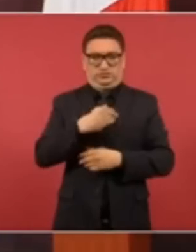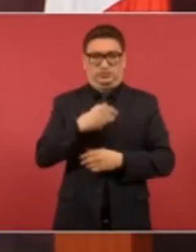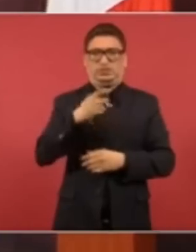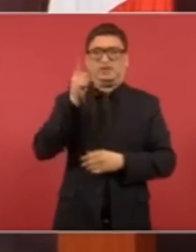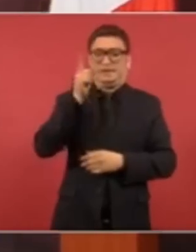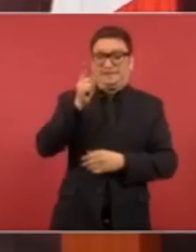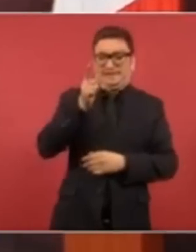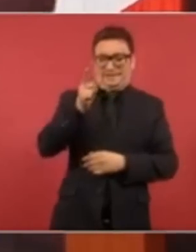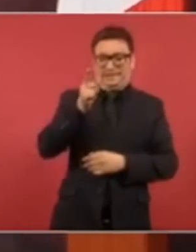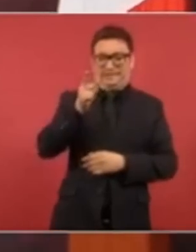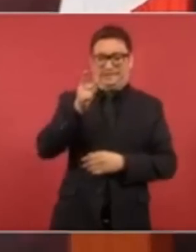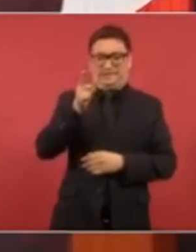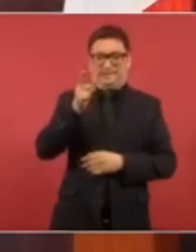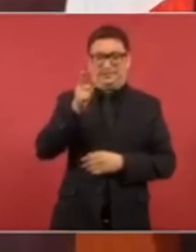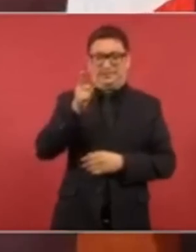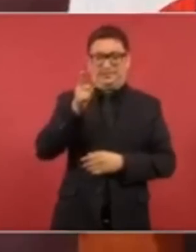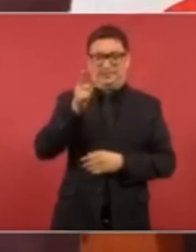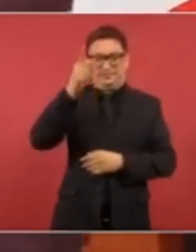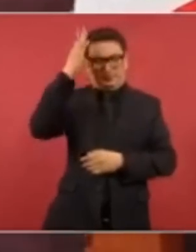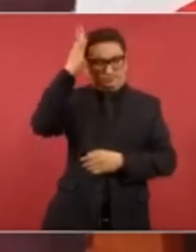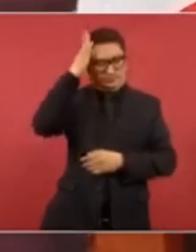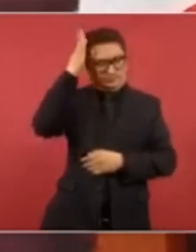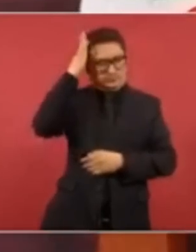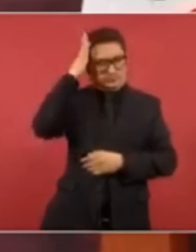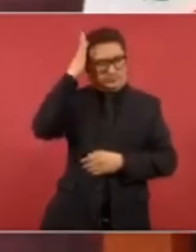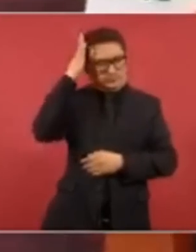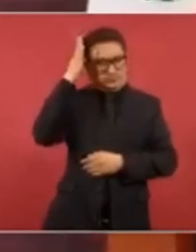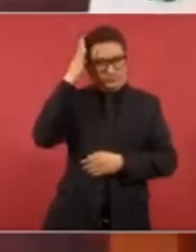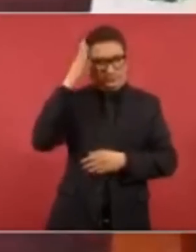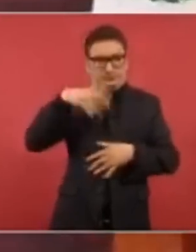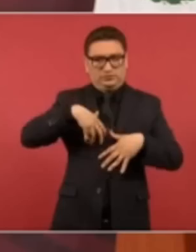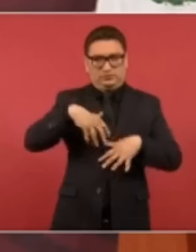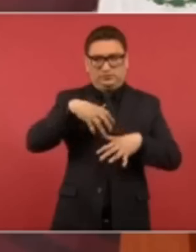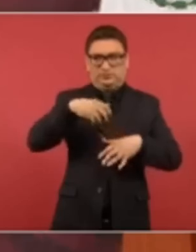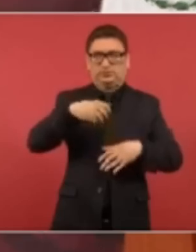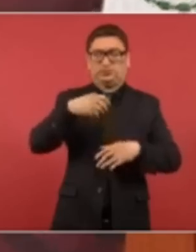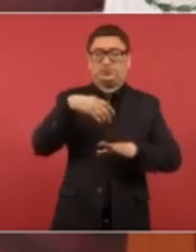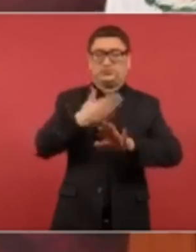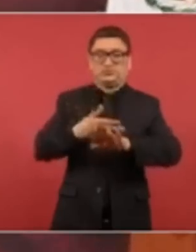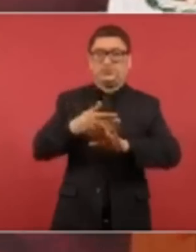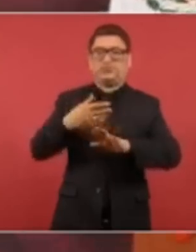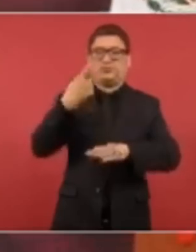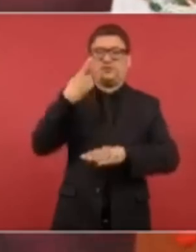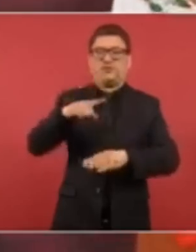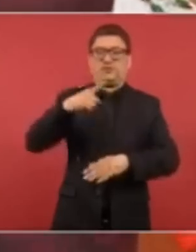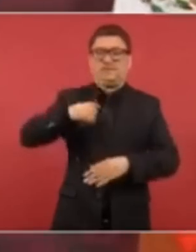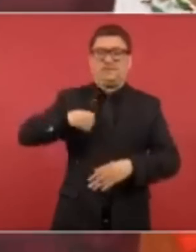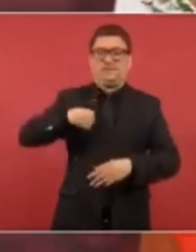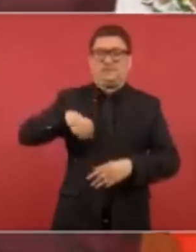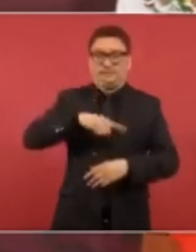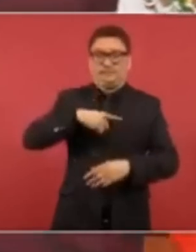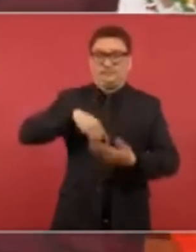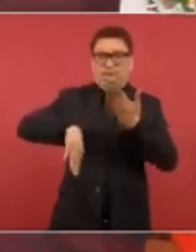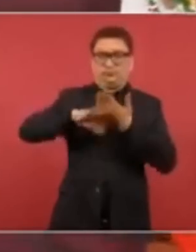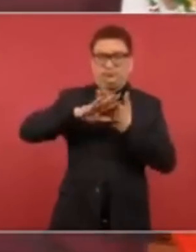El presidente también habla de la marcha del 26 de febrero que fue convocada por partidos